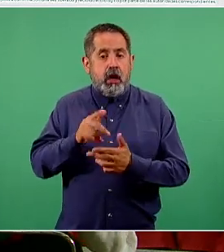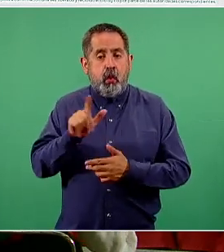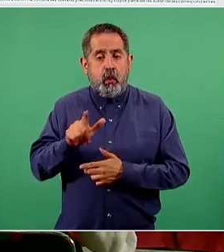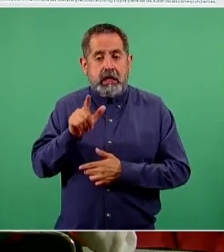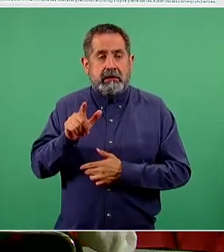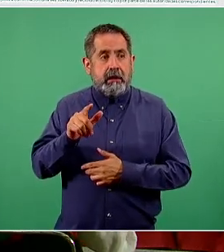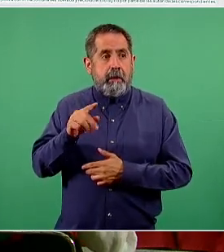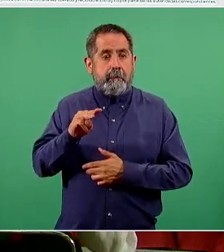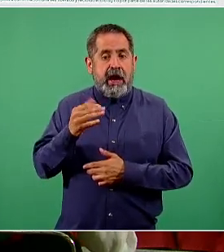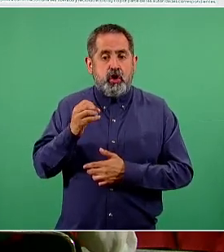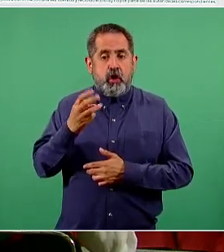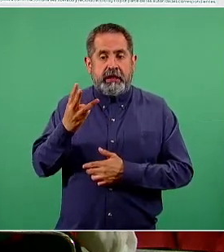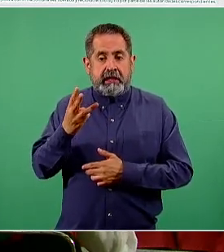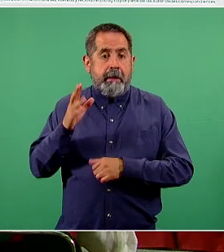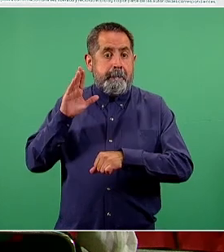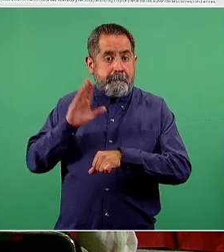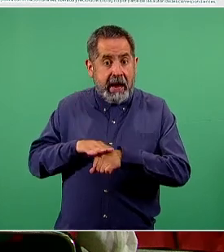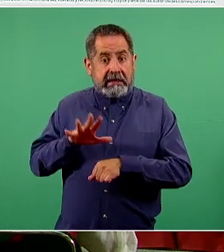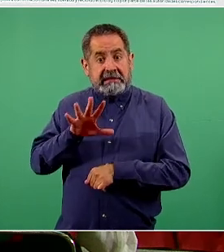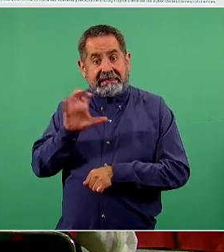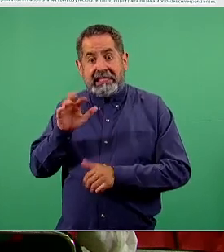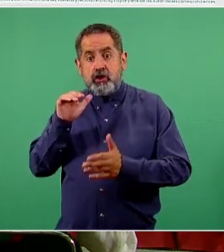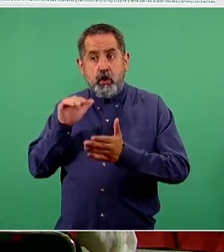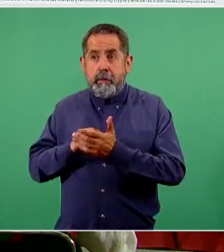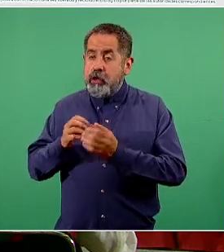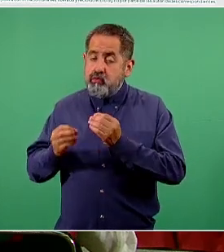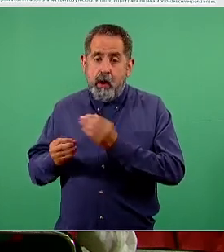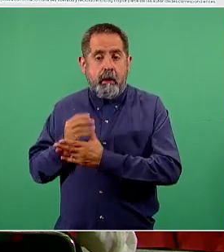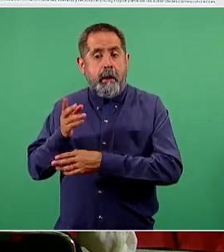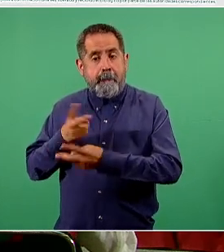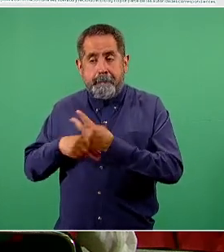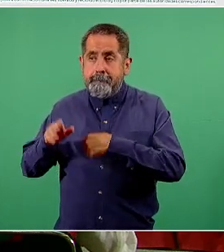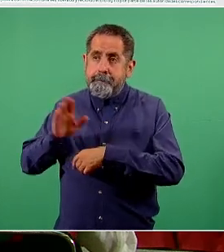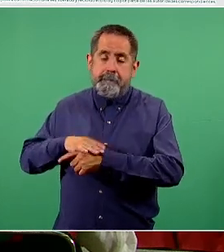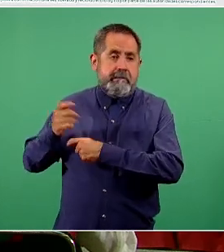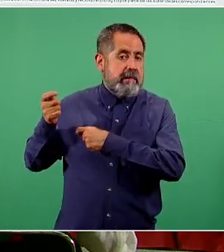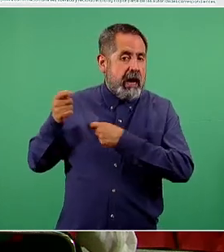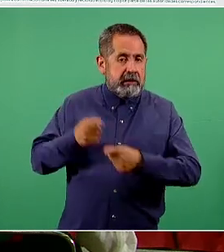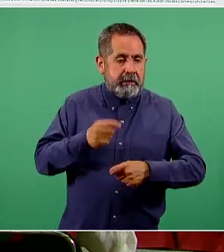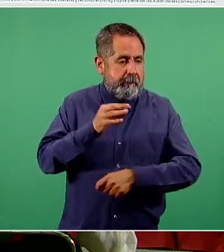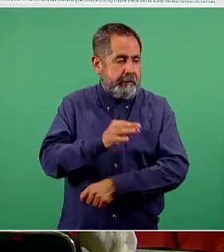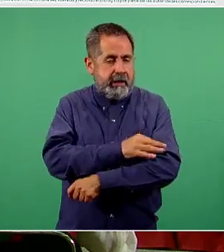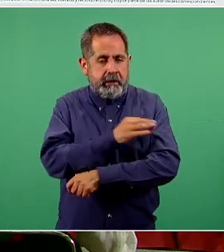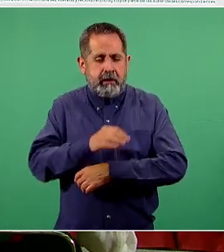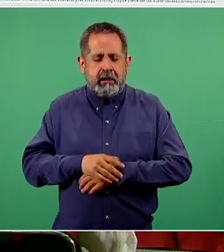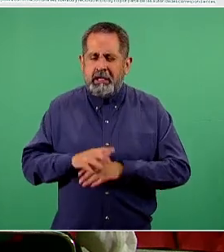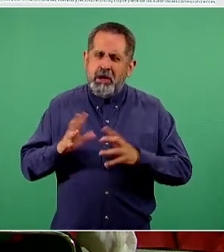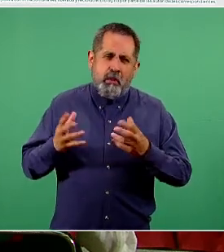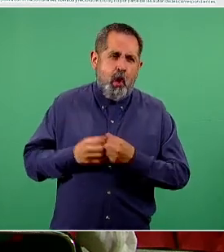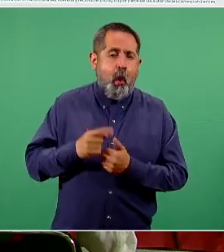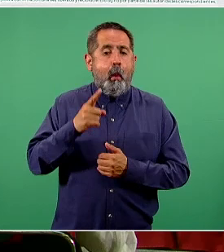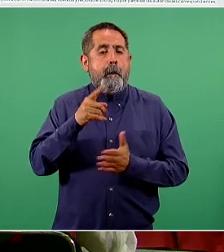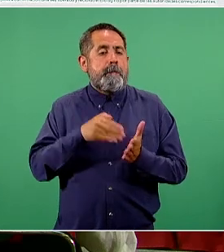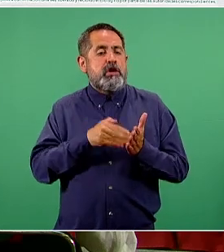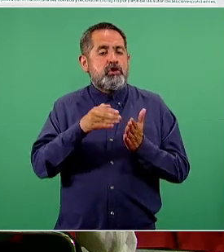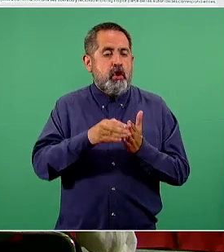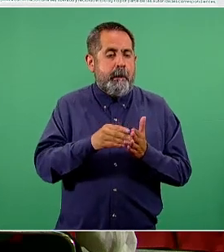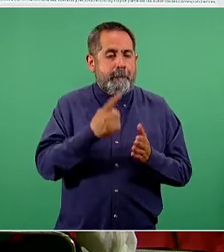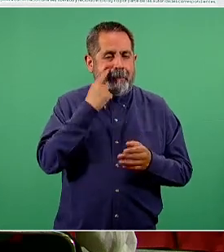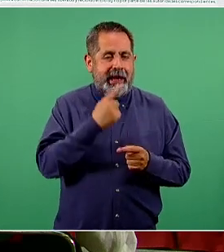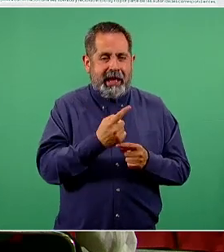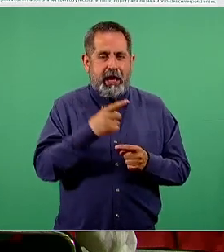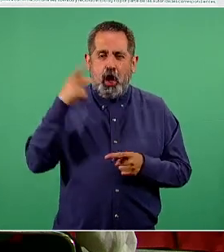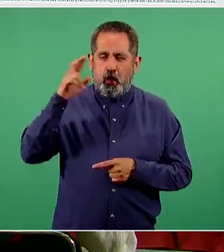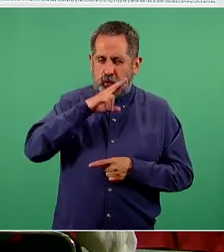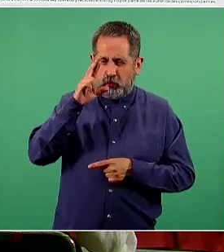otras 500.000 que representan un nuevo embarque también de primeras dosis. Es decir, 1 millón de primeras dosis de Sputnik